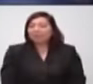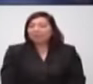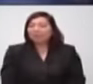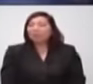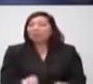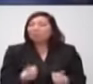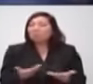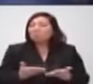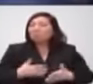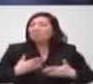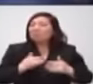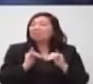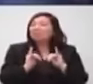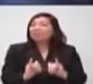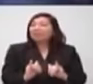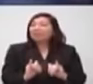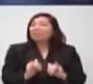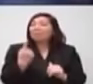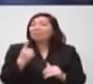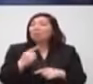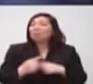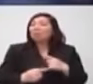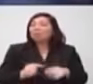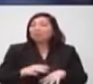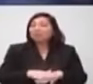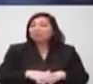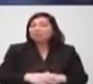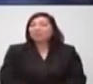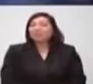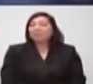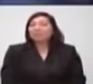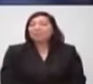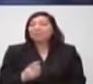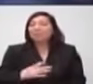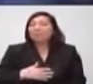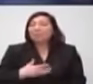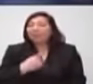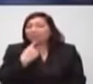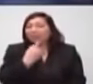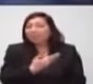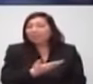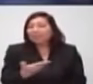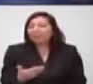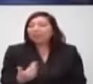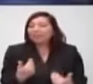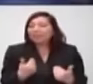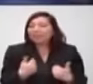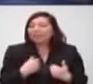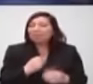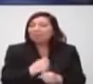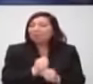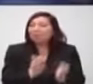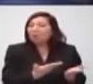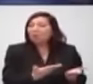un legado que pueden dejar ustedes a las próximas administraciones, para poder, digamos, tener